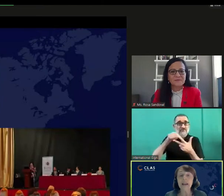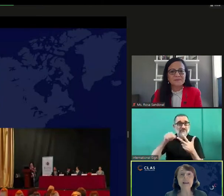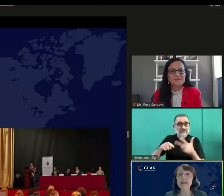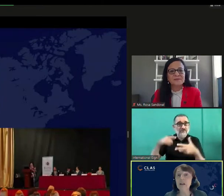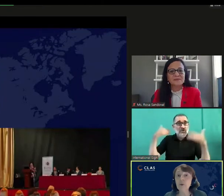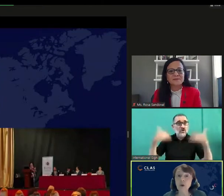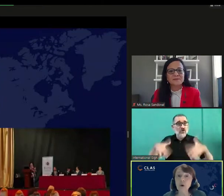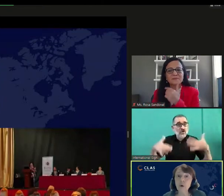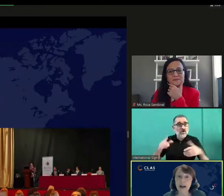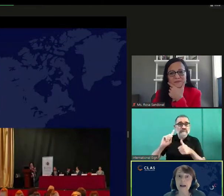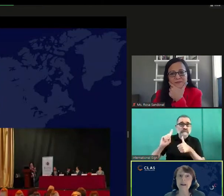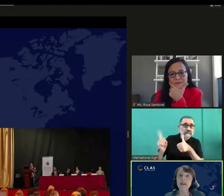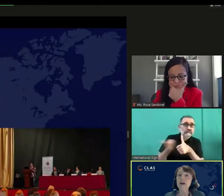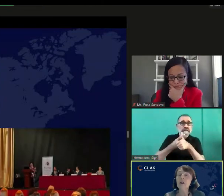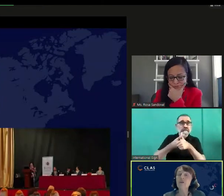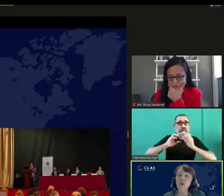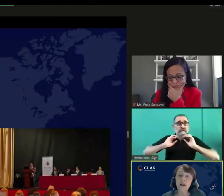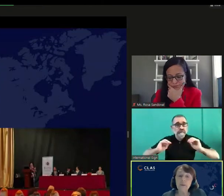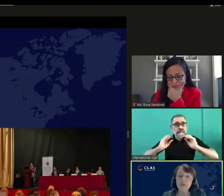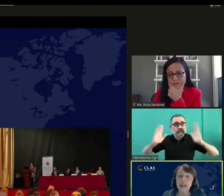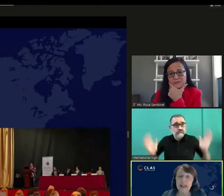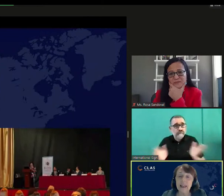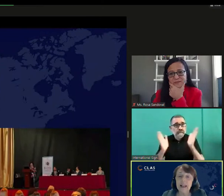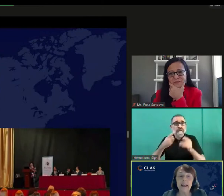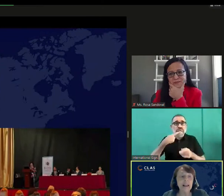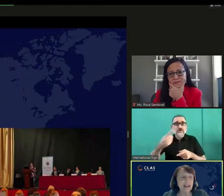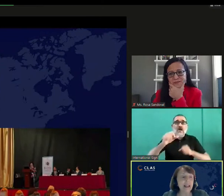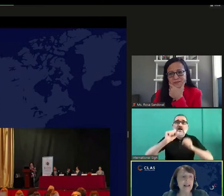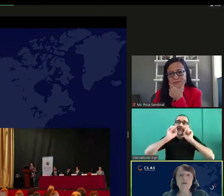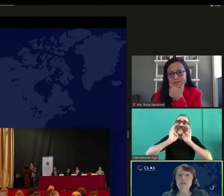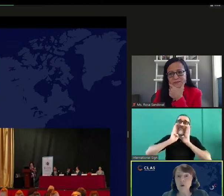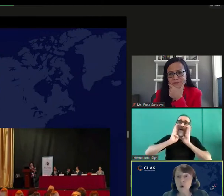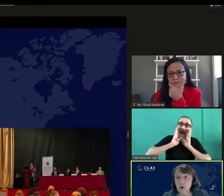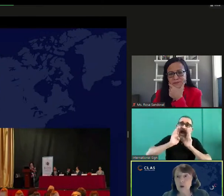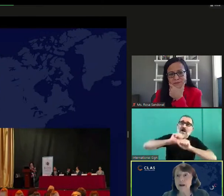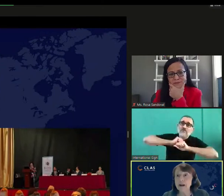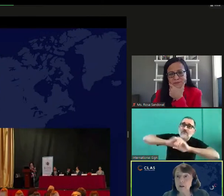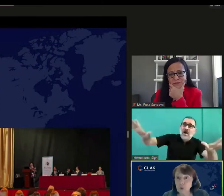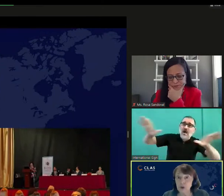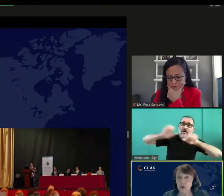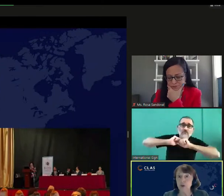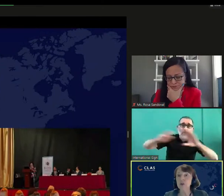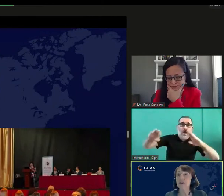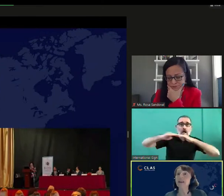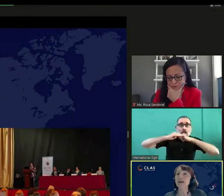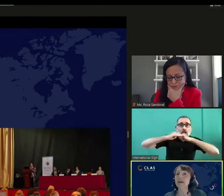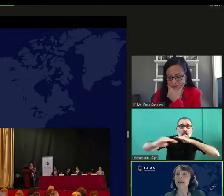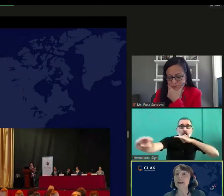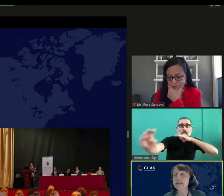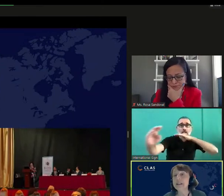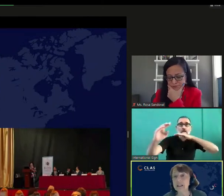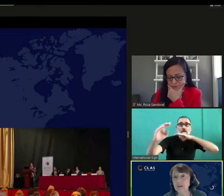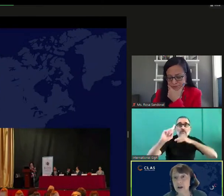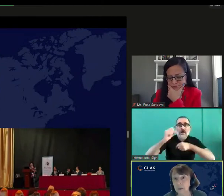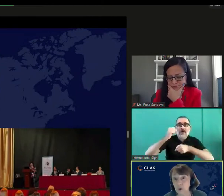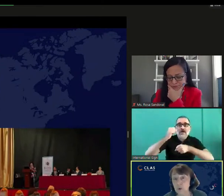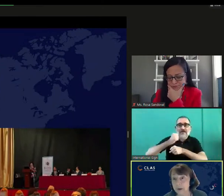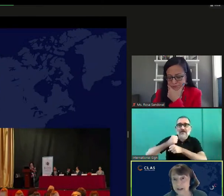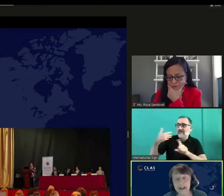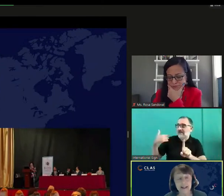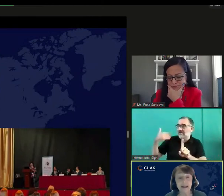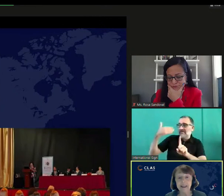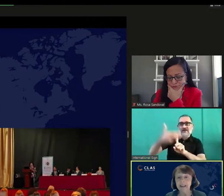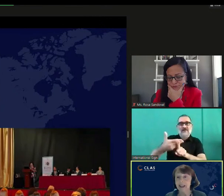y en segundo lugar fue el influjo de recursos de la iniciativa de